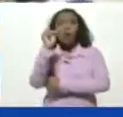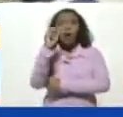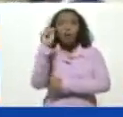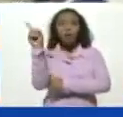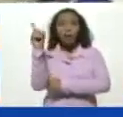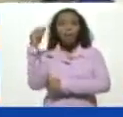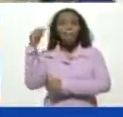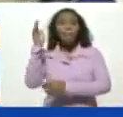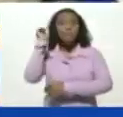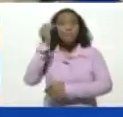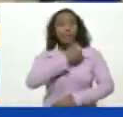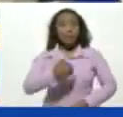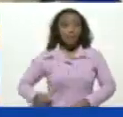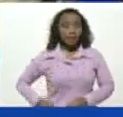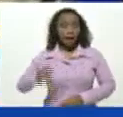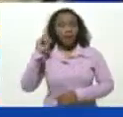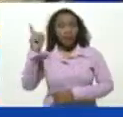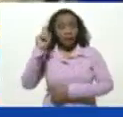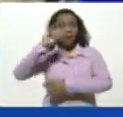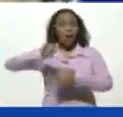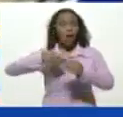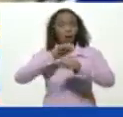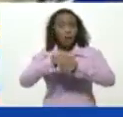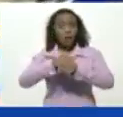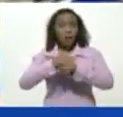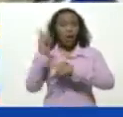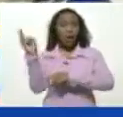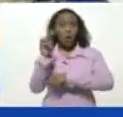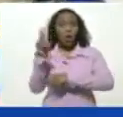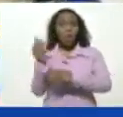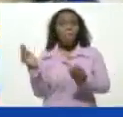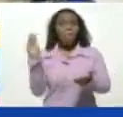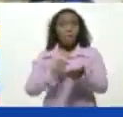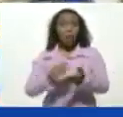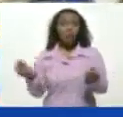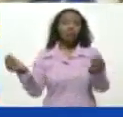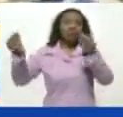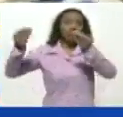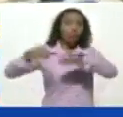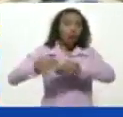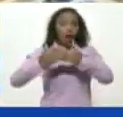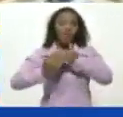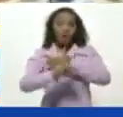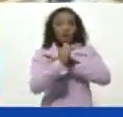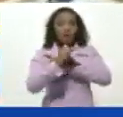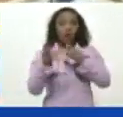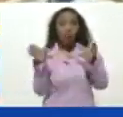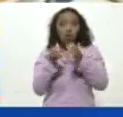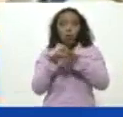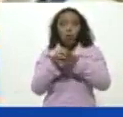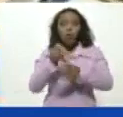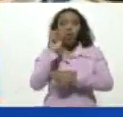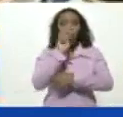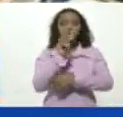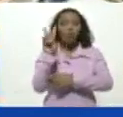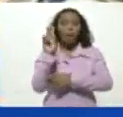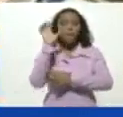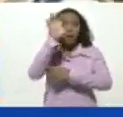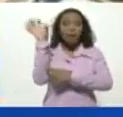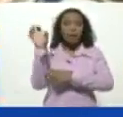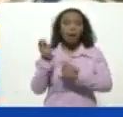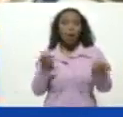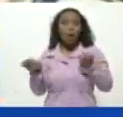presidente de la Asamblea Nacional de Venezuela, Jorge Rodríguez, se hayan puesto de acuerdo para avanzar en una comisión binacional en la